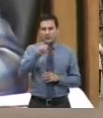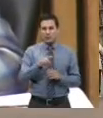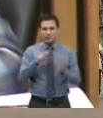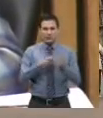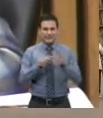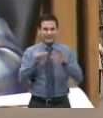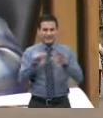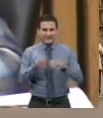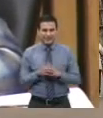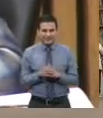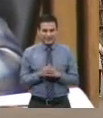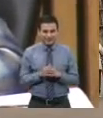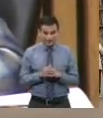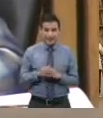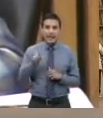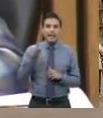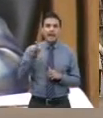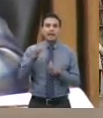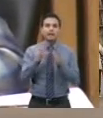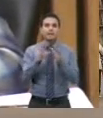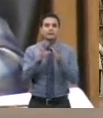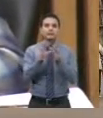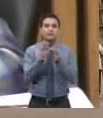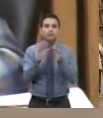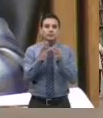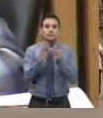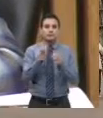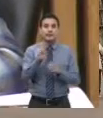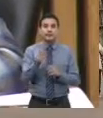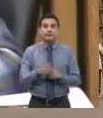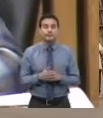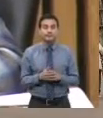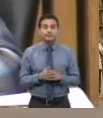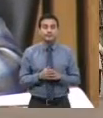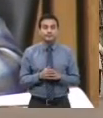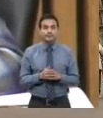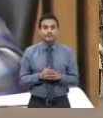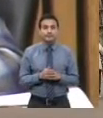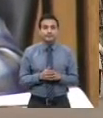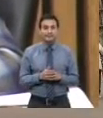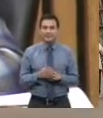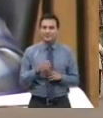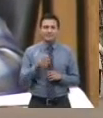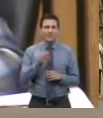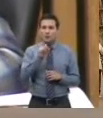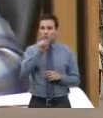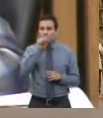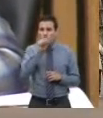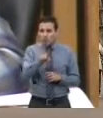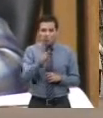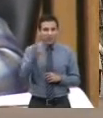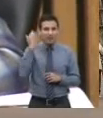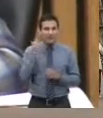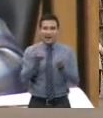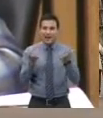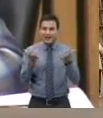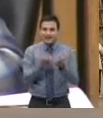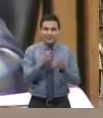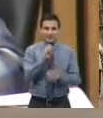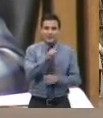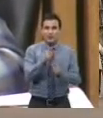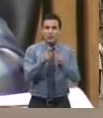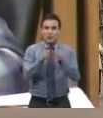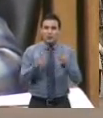89/2016, a través del cual conoció y resolvió de la conducta ilegal e idéntica a la que ahora nos referimos por parte del